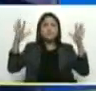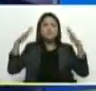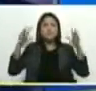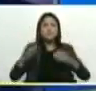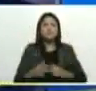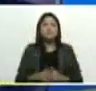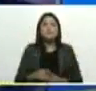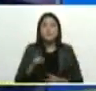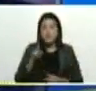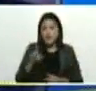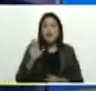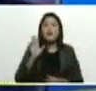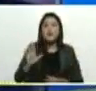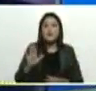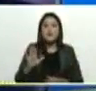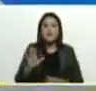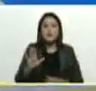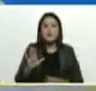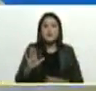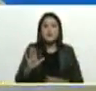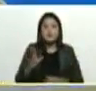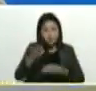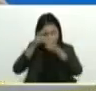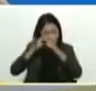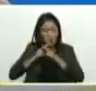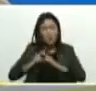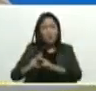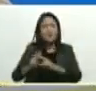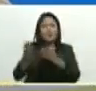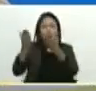Ese es nuestro homenaje a Chávez,